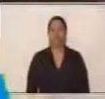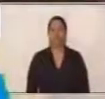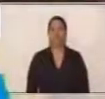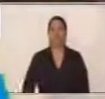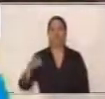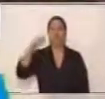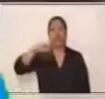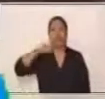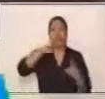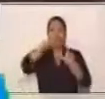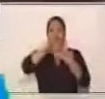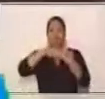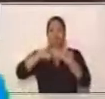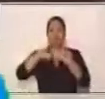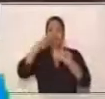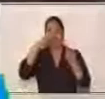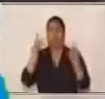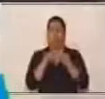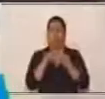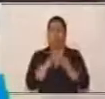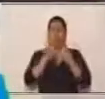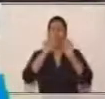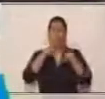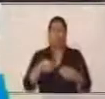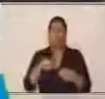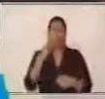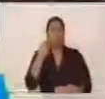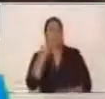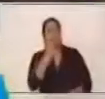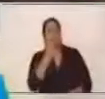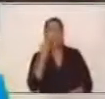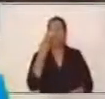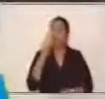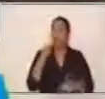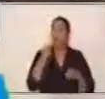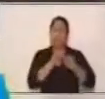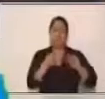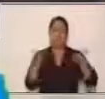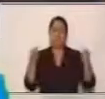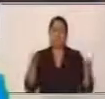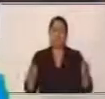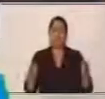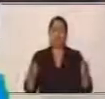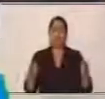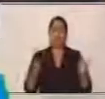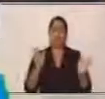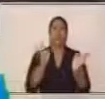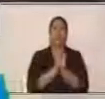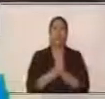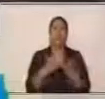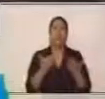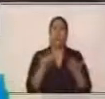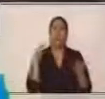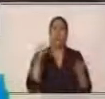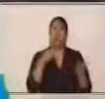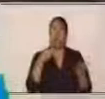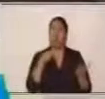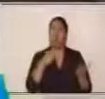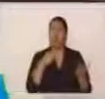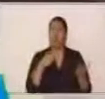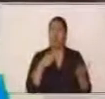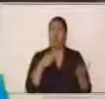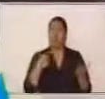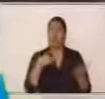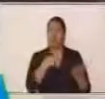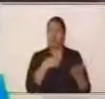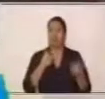Estos ángulos también los podemos encontrar en la mesa, en el cuaderno donde realizamos las tareas.